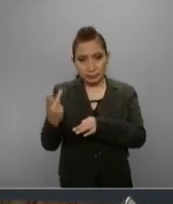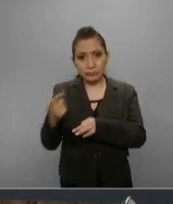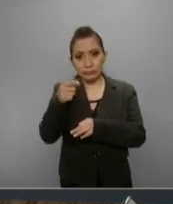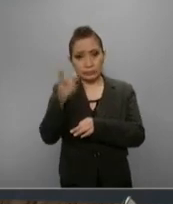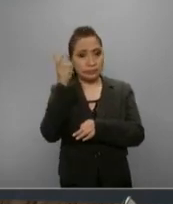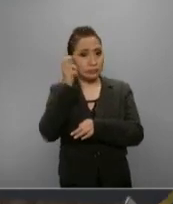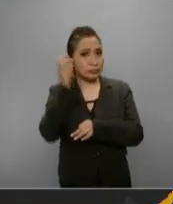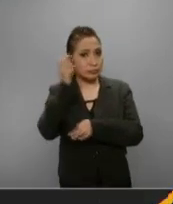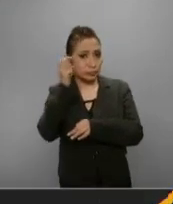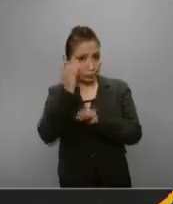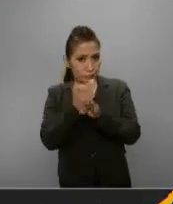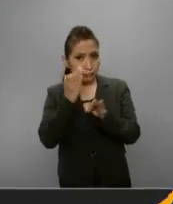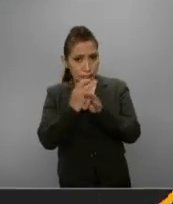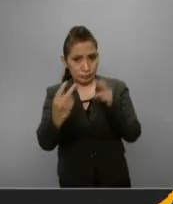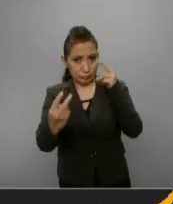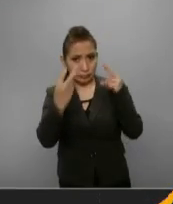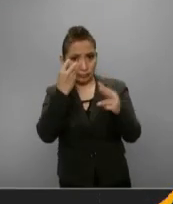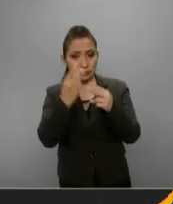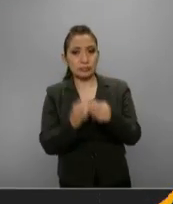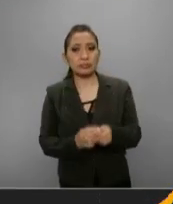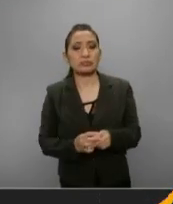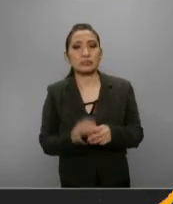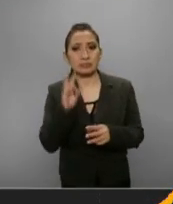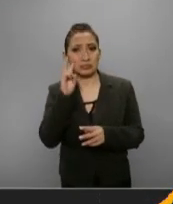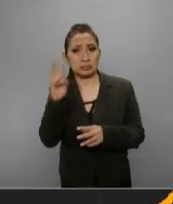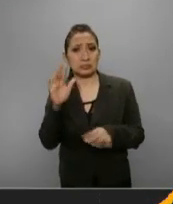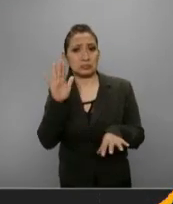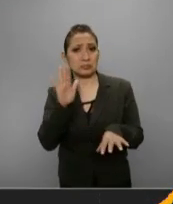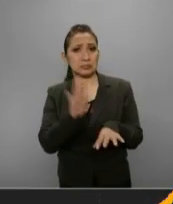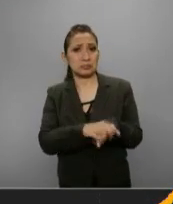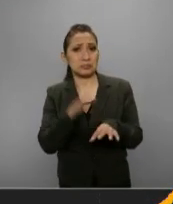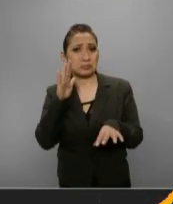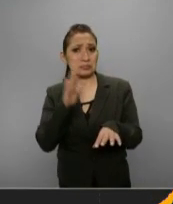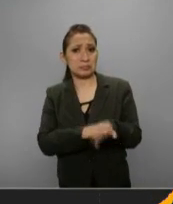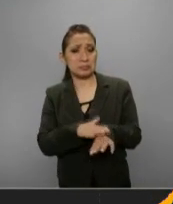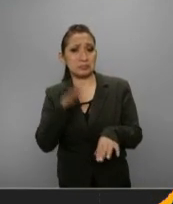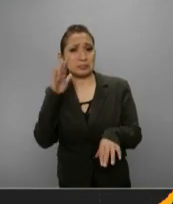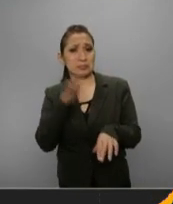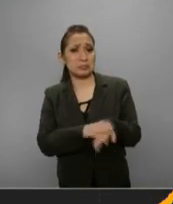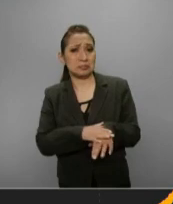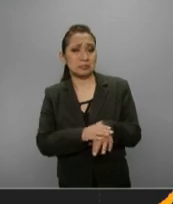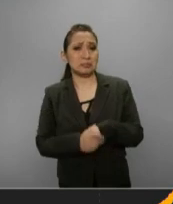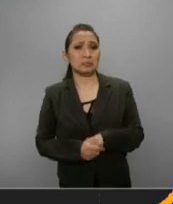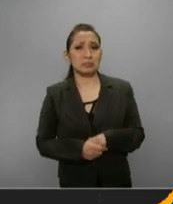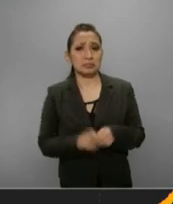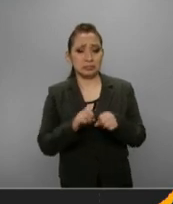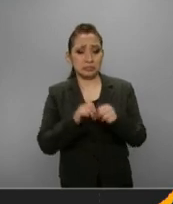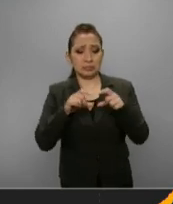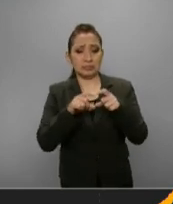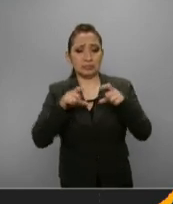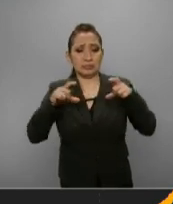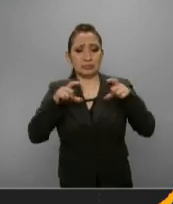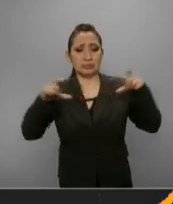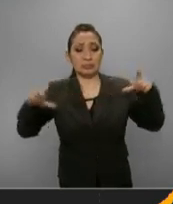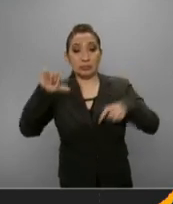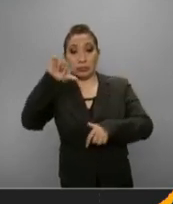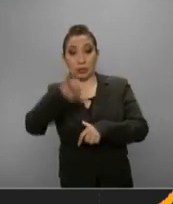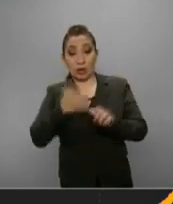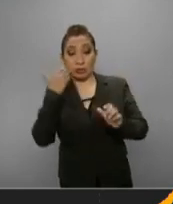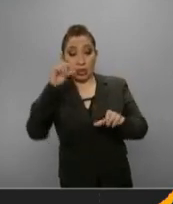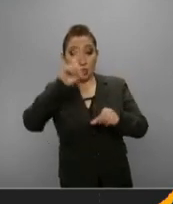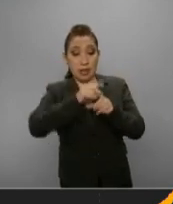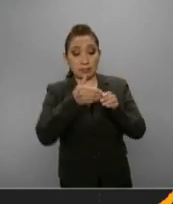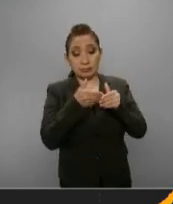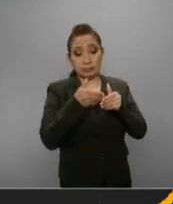y usted que nos escucha y que nos ve, aparecen más y más y más. Hoy, en el curso